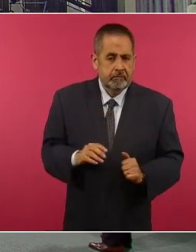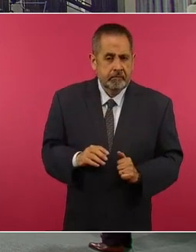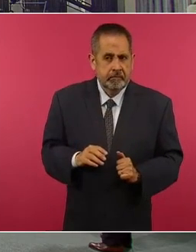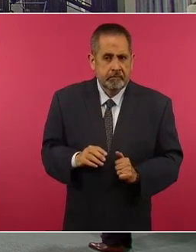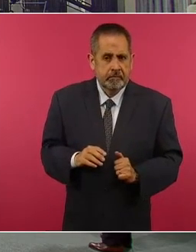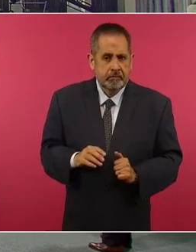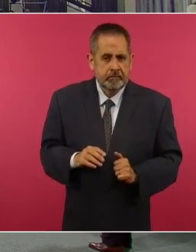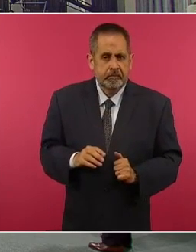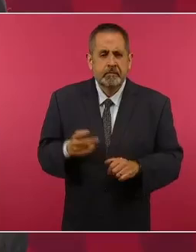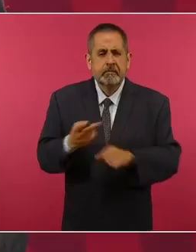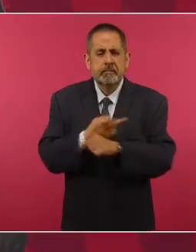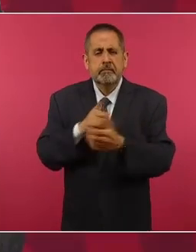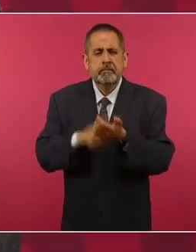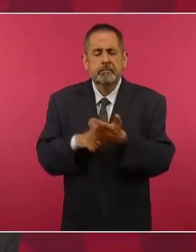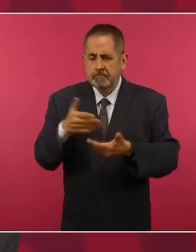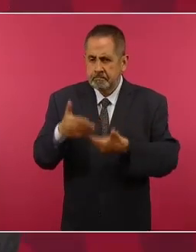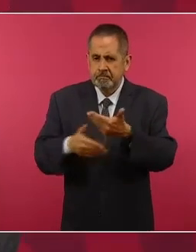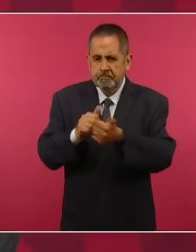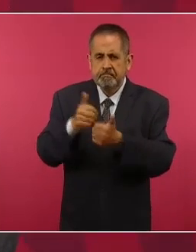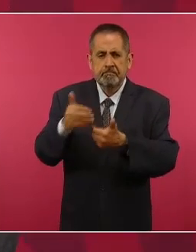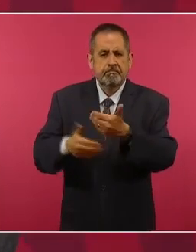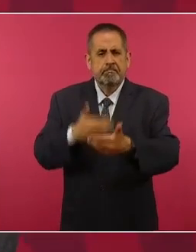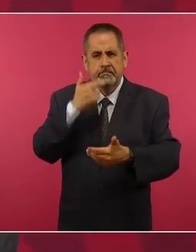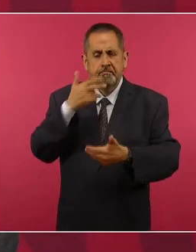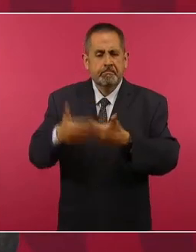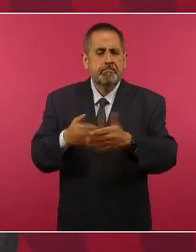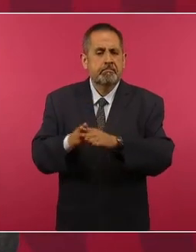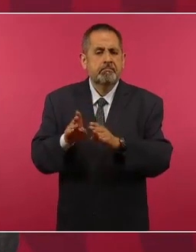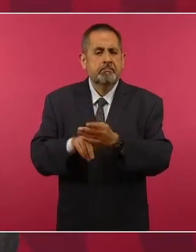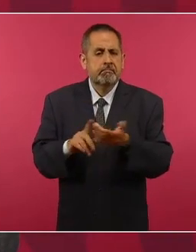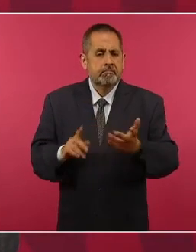a ver cómo avanza.